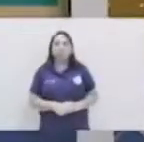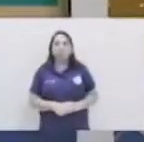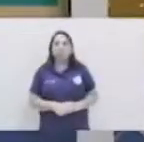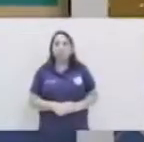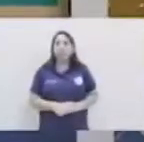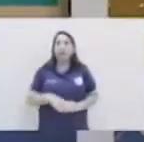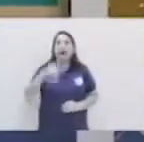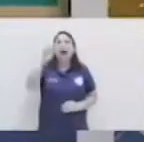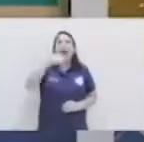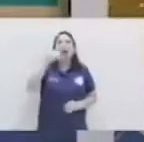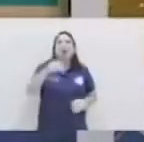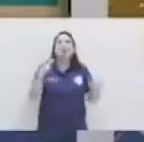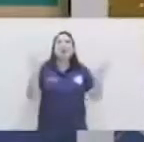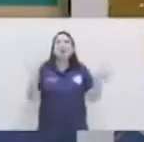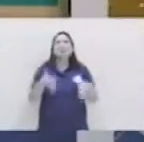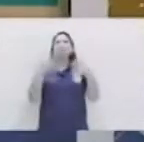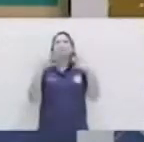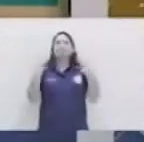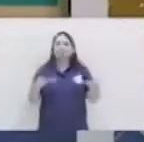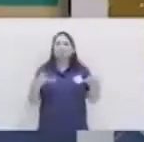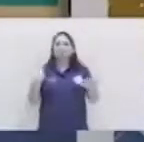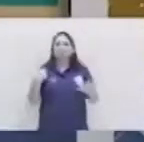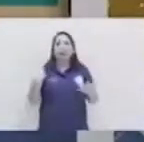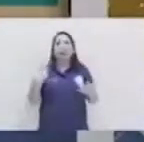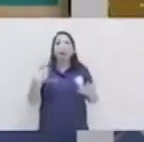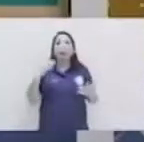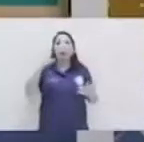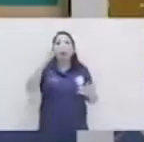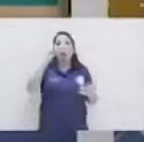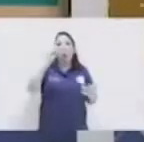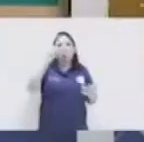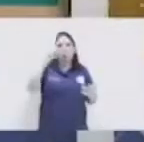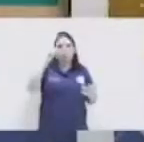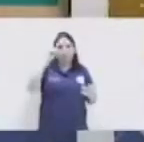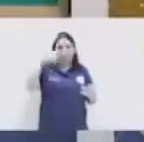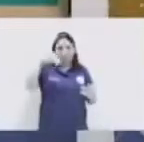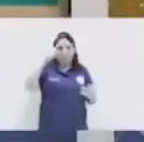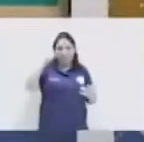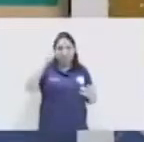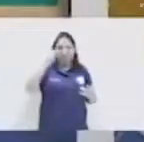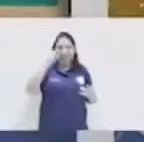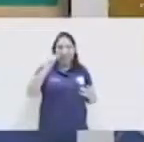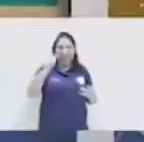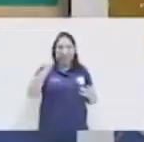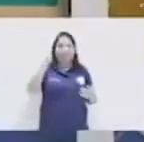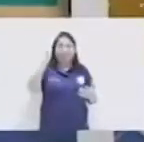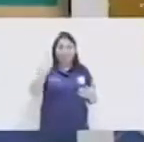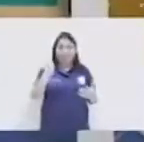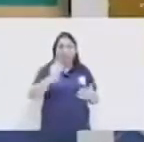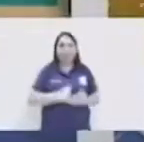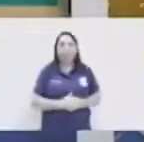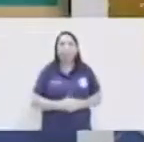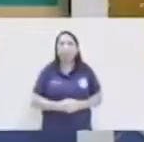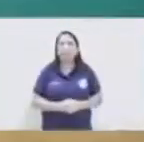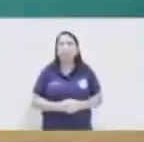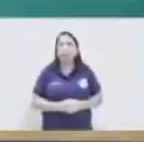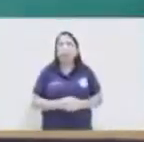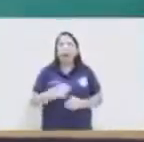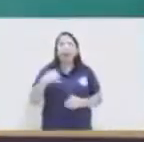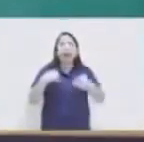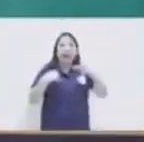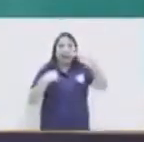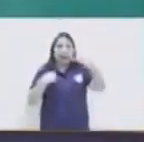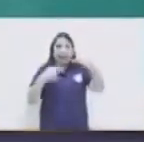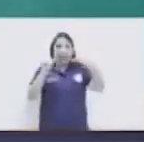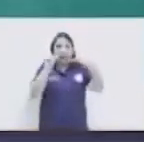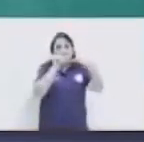¿Cómo? Ahora vamos a ver cuál va a ser nuestra coordenada en y. Para ello vamos a utilizar la ecuación